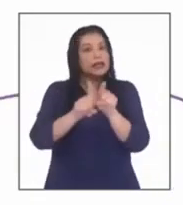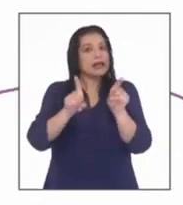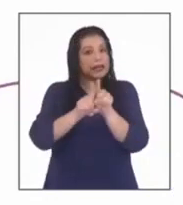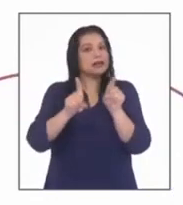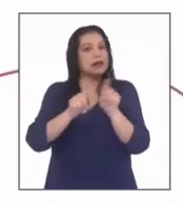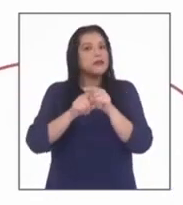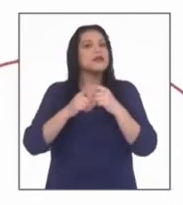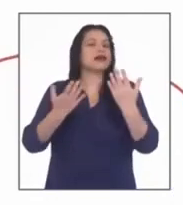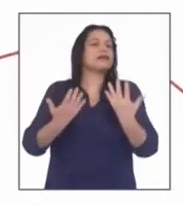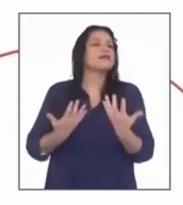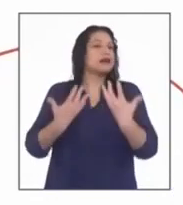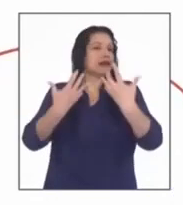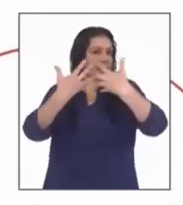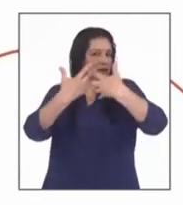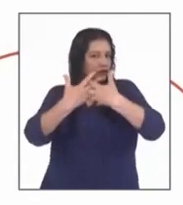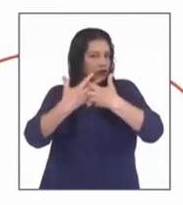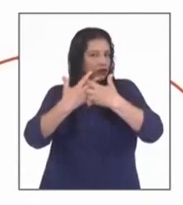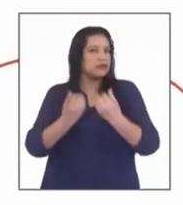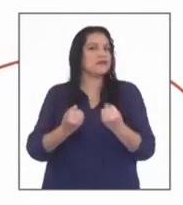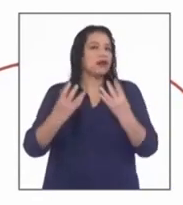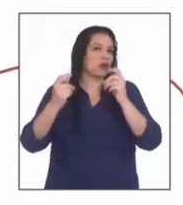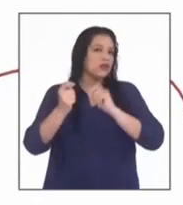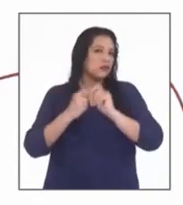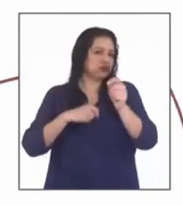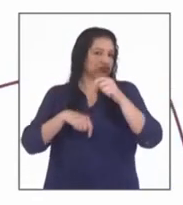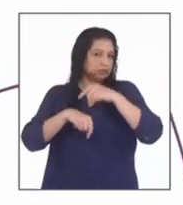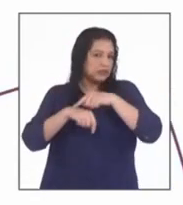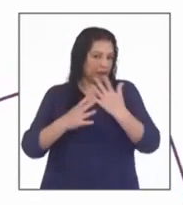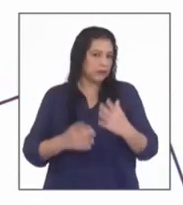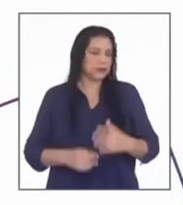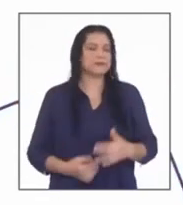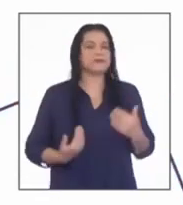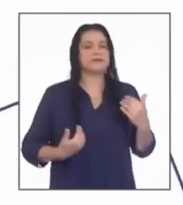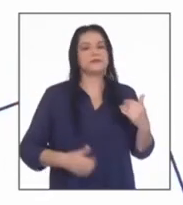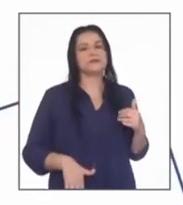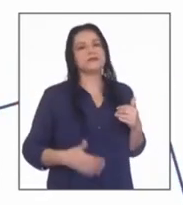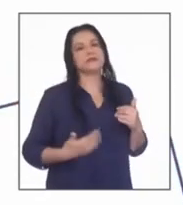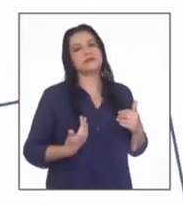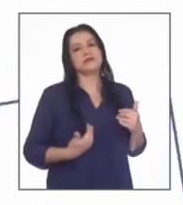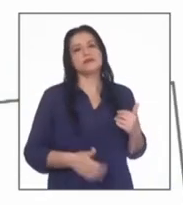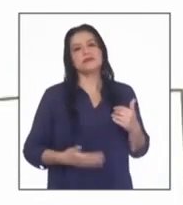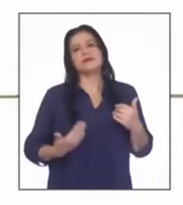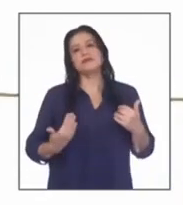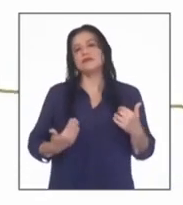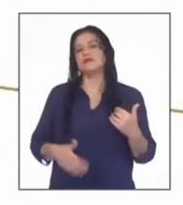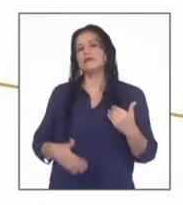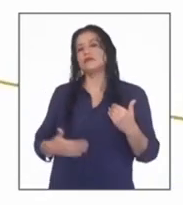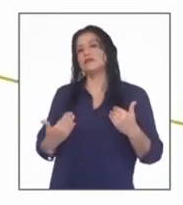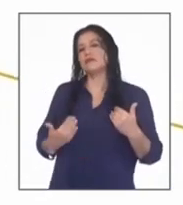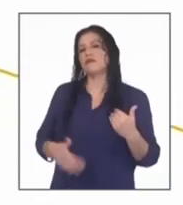de notaciones relacionadas a magnitudes derivadas.